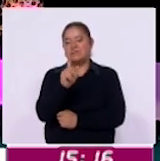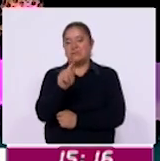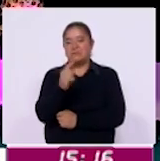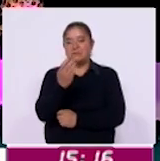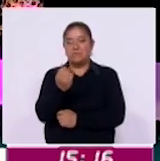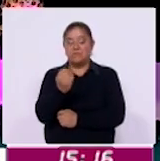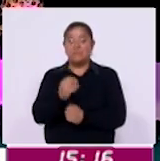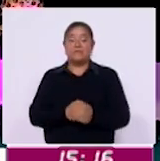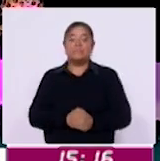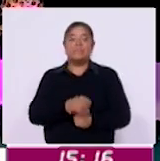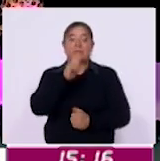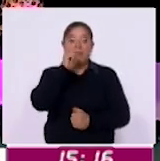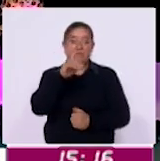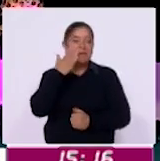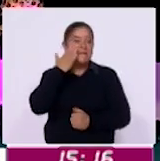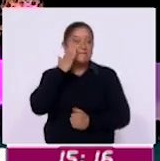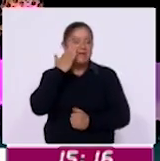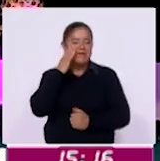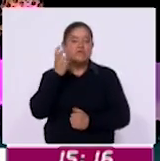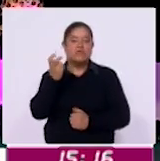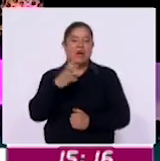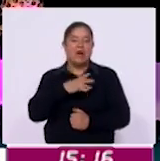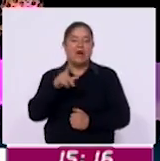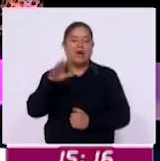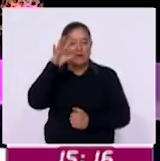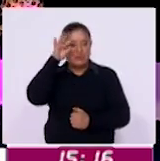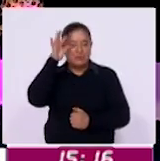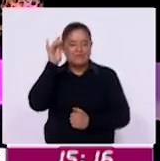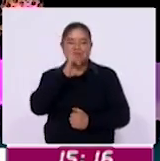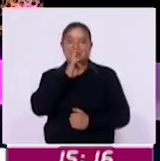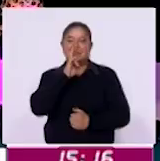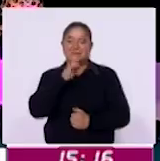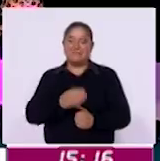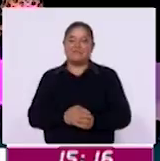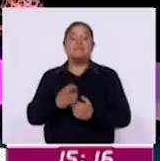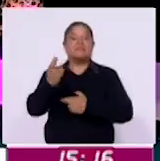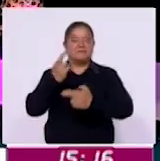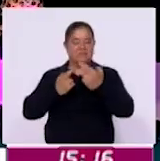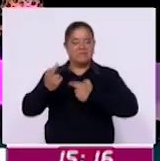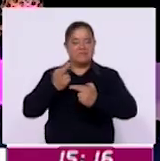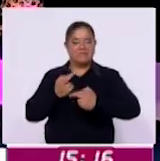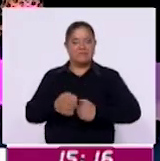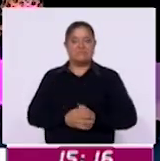246-137-0279 y también por Facebook. Ahí nos encuentra como Corazit Noticias. Regresamos.